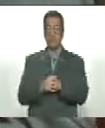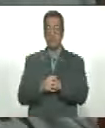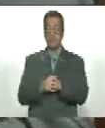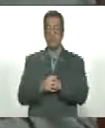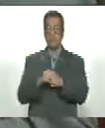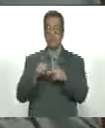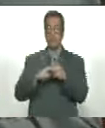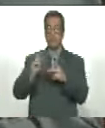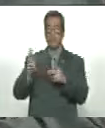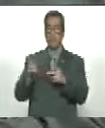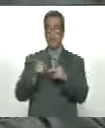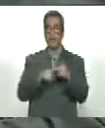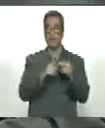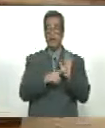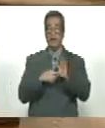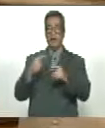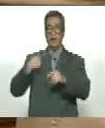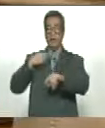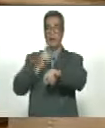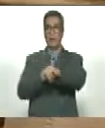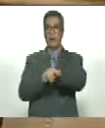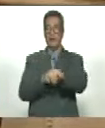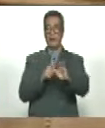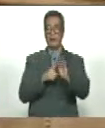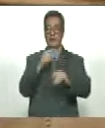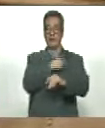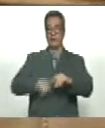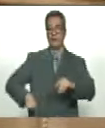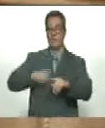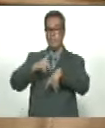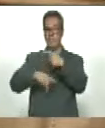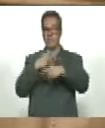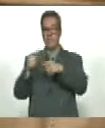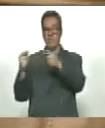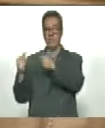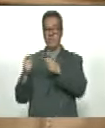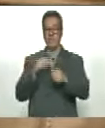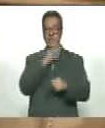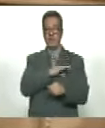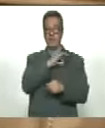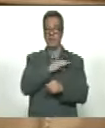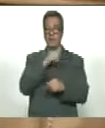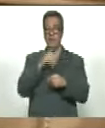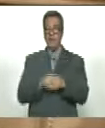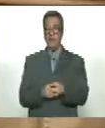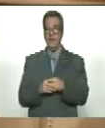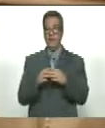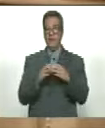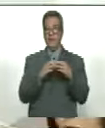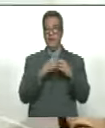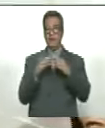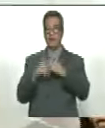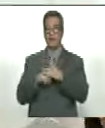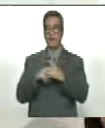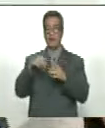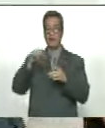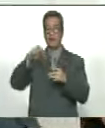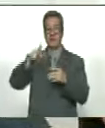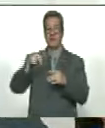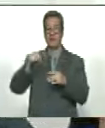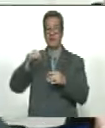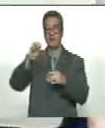Por Héctor Andrés Obregón Pérez, presidente del Banco de Desarrollo Económico y Social de Venezuela. Por Anabel